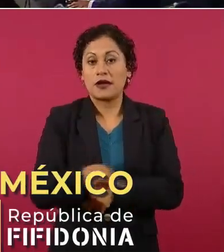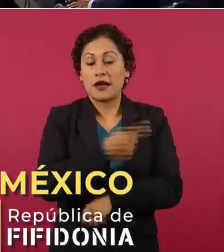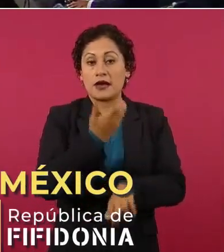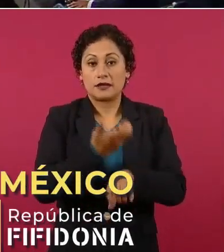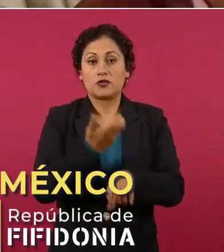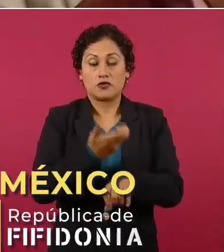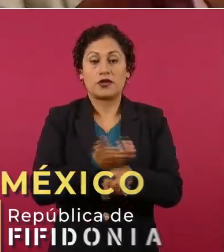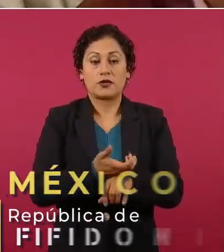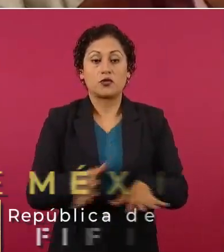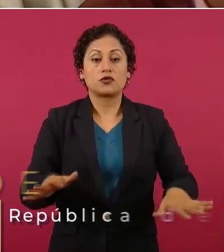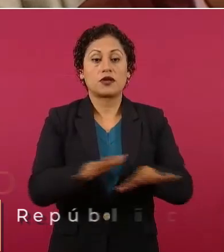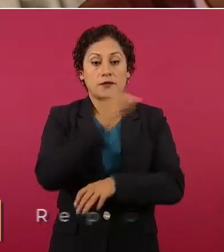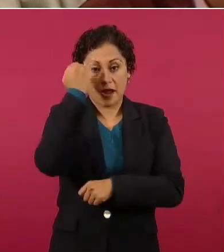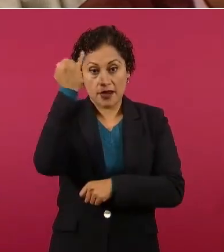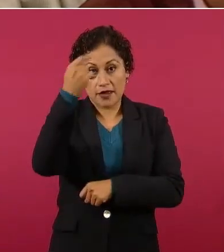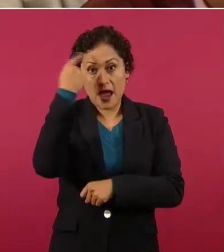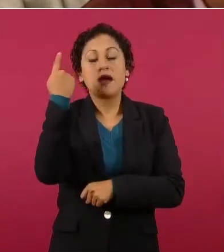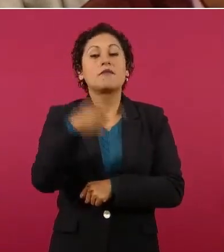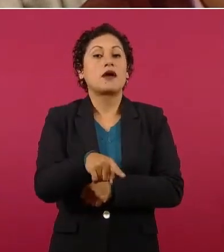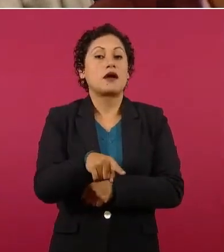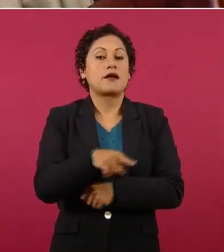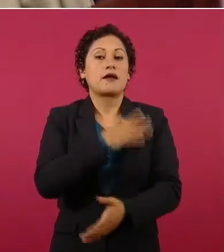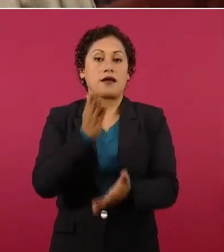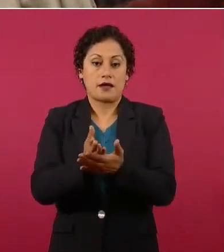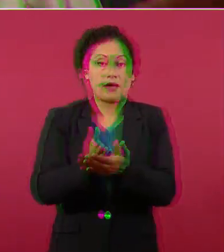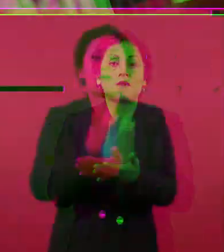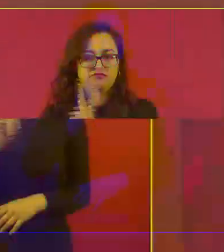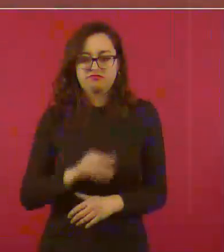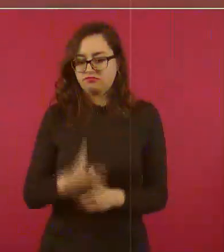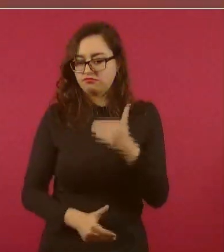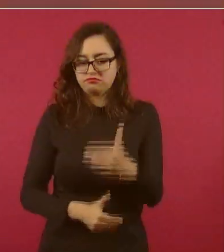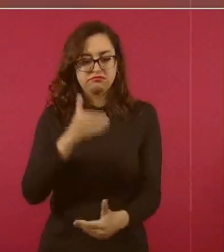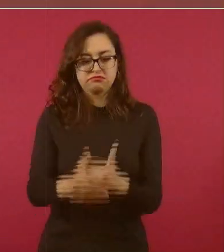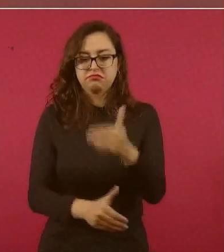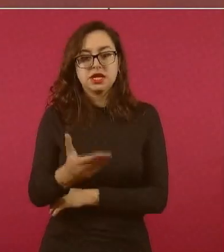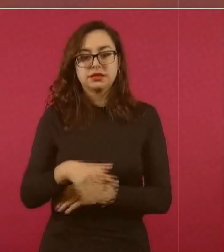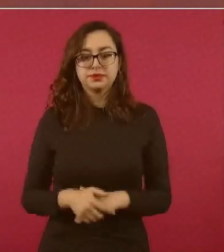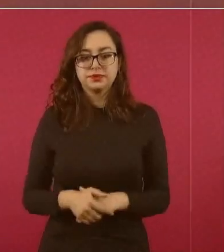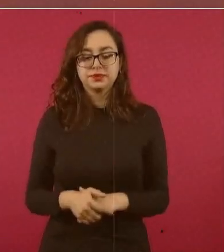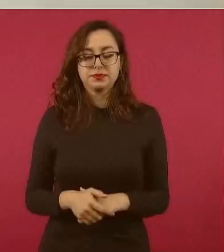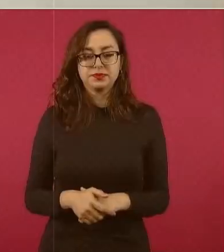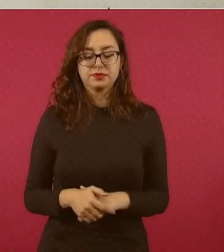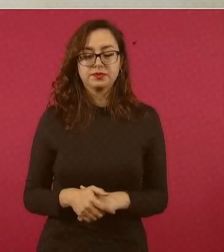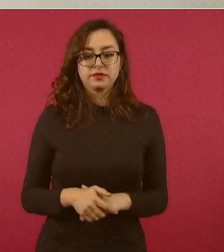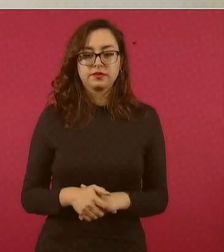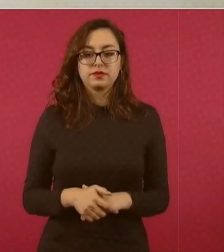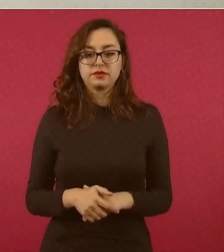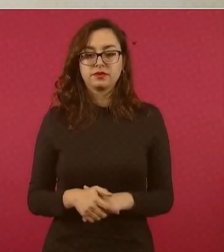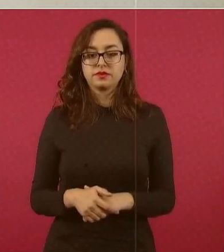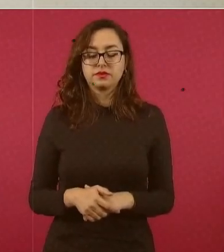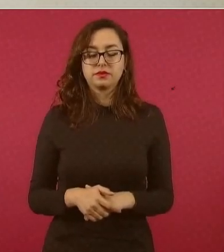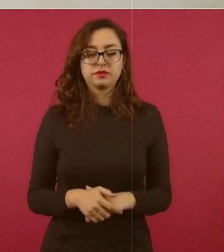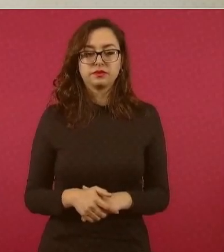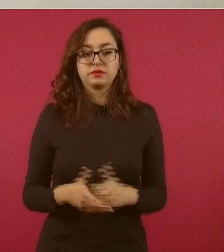lado la posibilidad de irse al panel y estaban buscando una vía más de conciliación. Cuando se pensó de que iba a haber